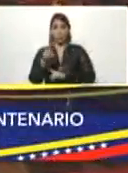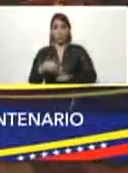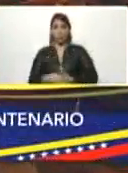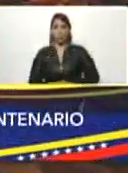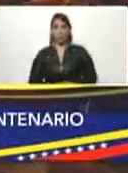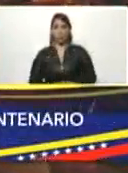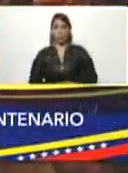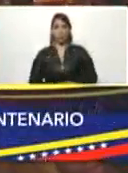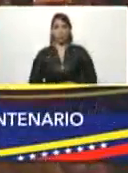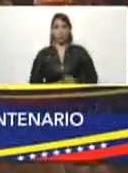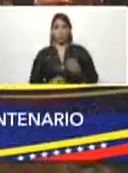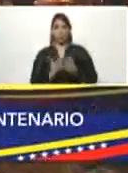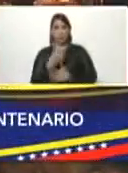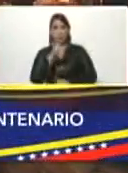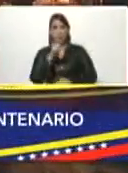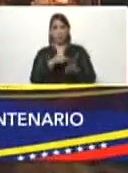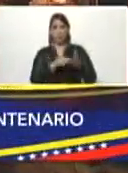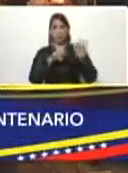1821,